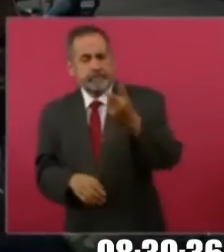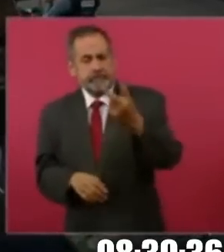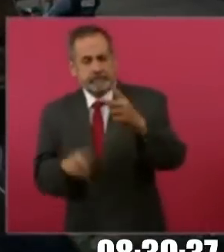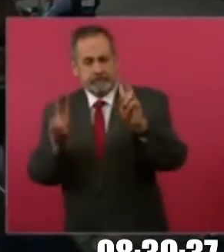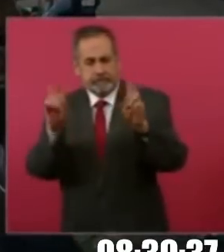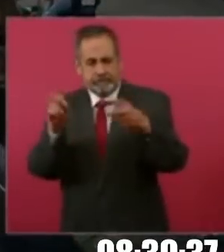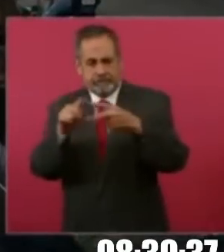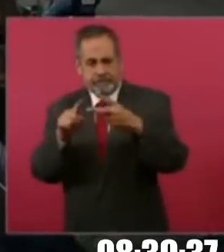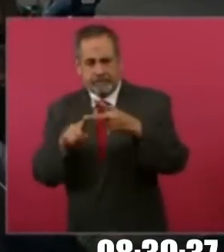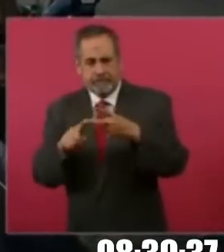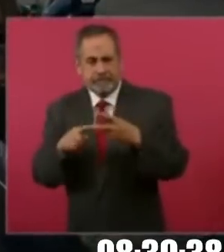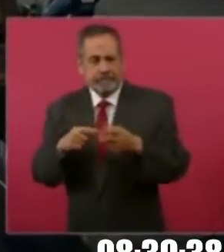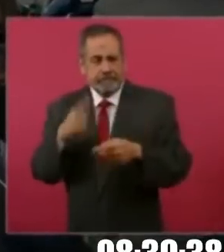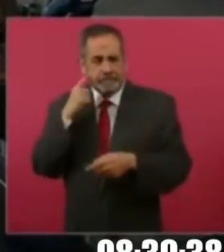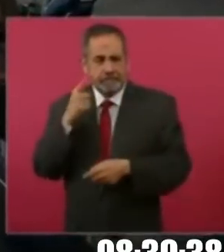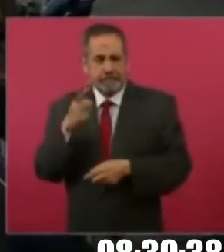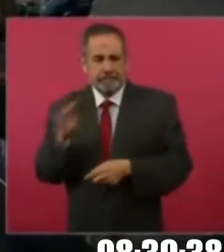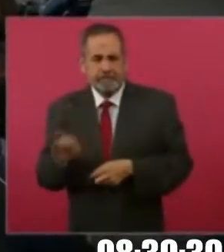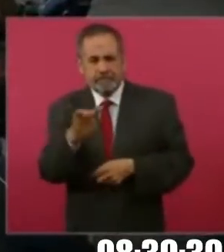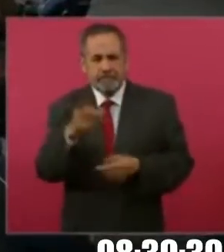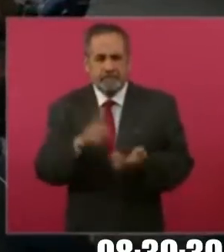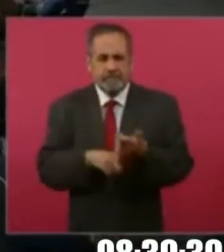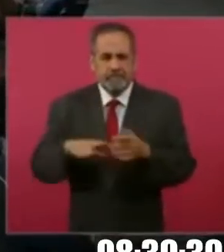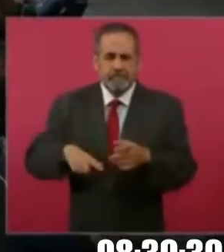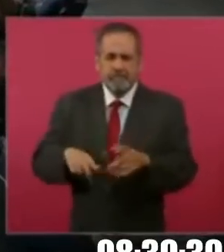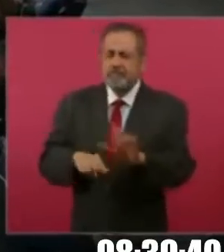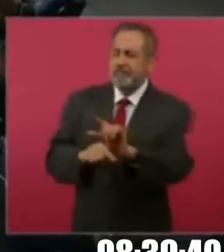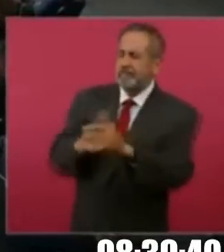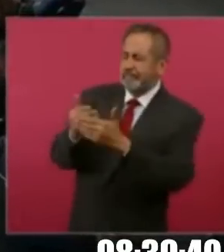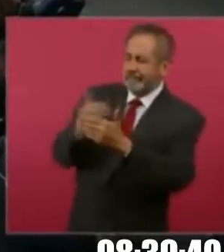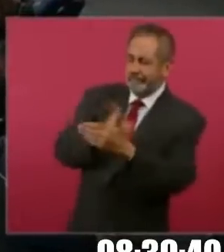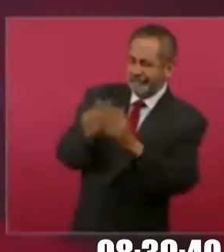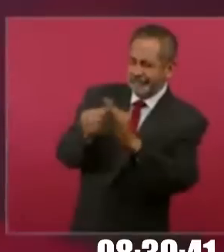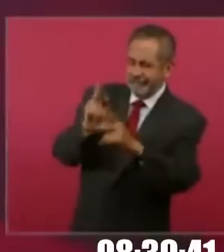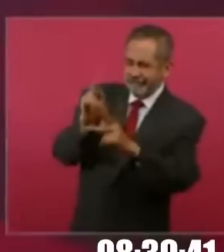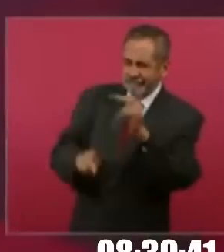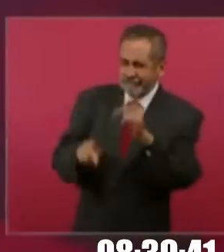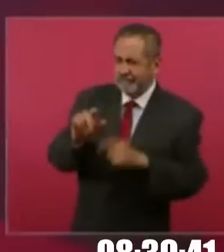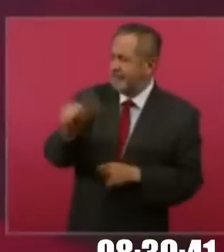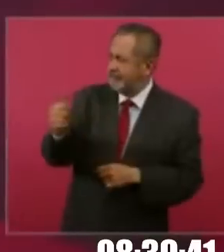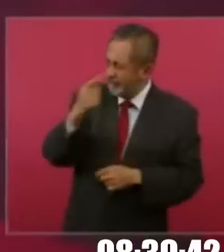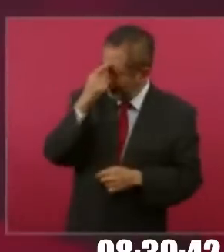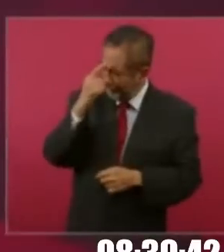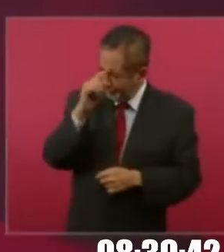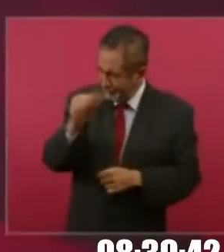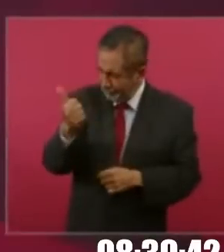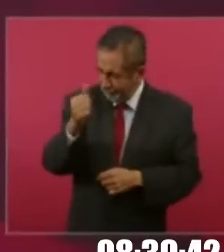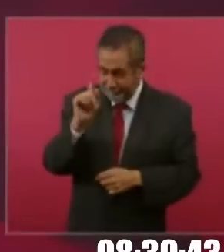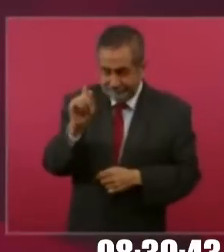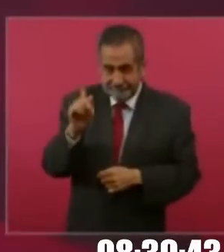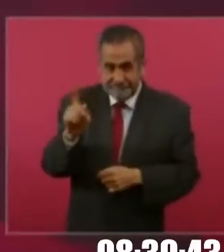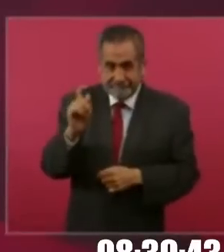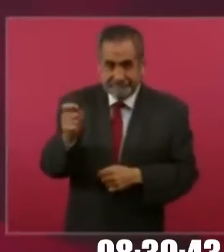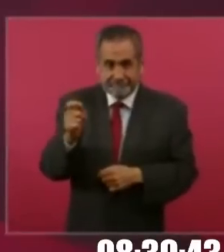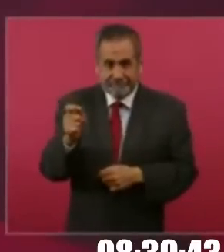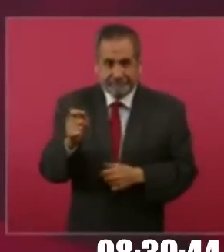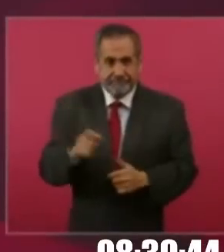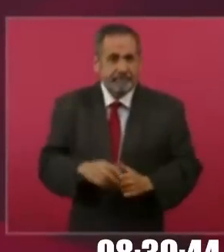fueran dos temas pero escuché que por ahí le preguntaba al gobernador pero sabes que antes de que porque hay otro asunto también este